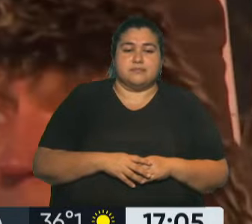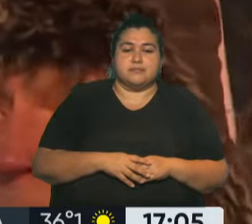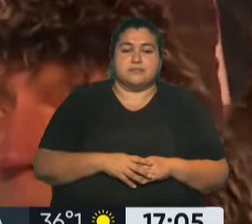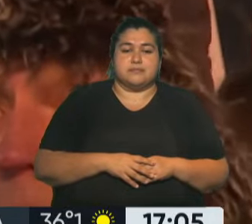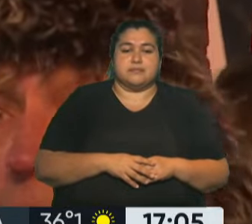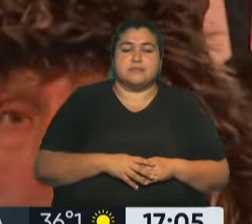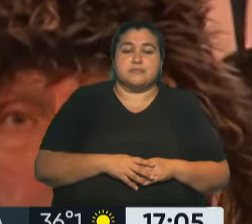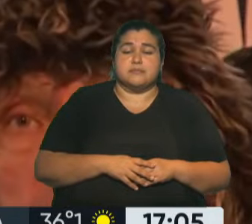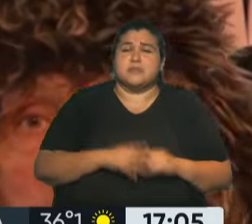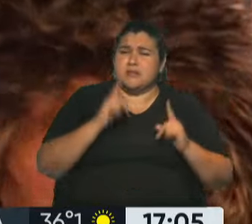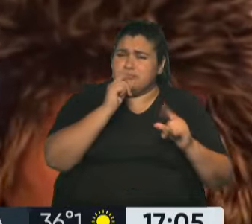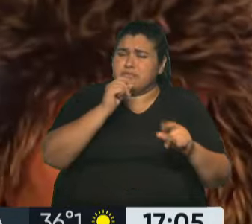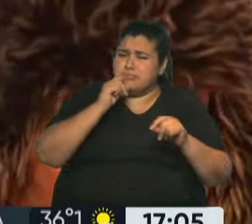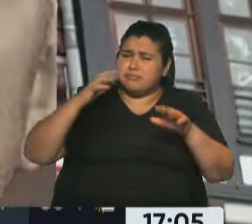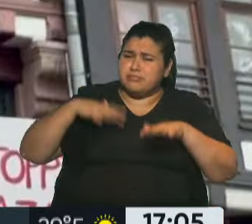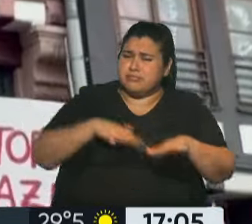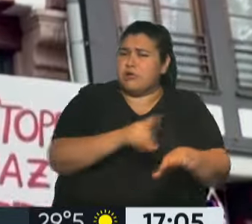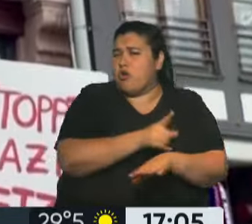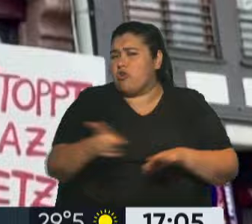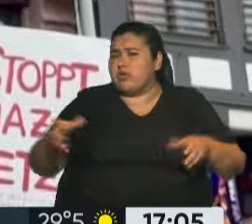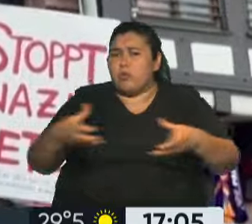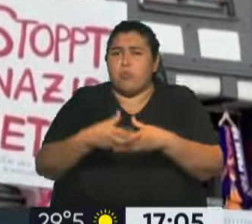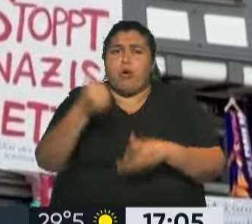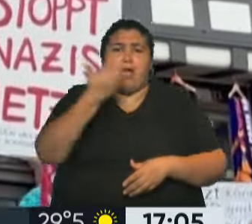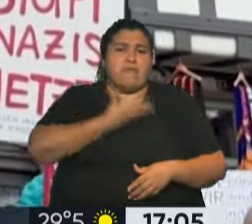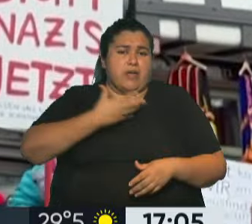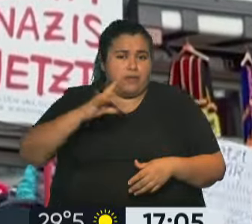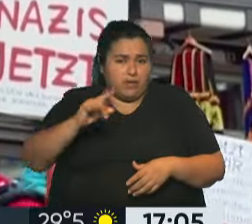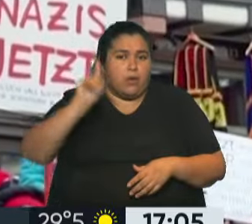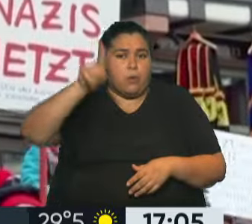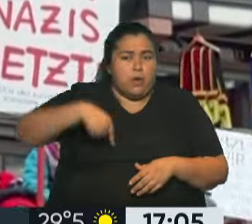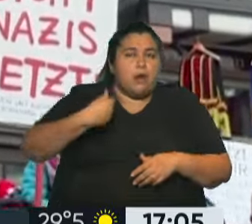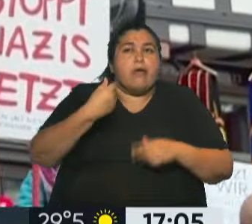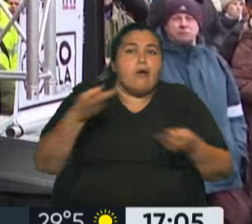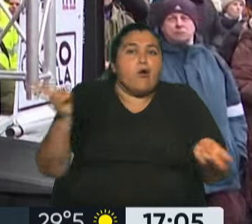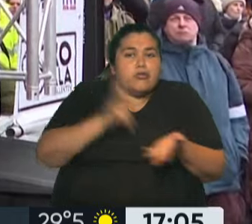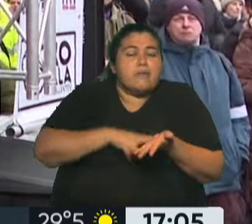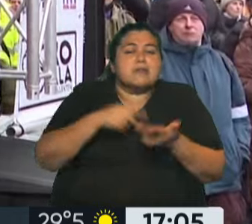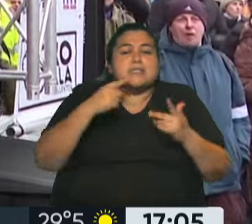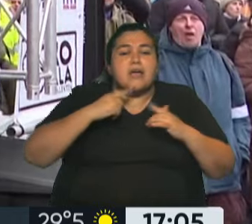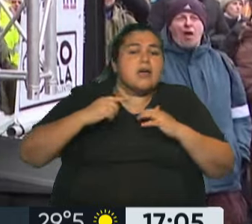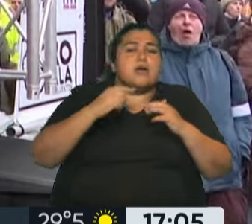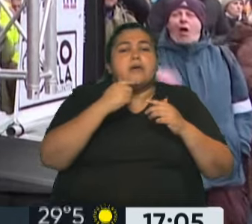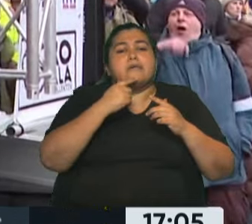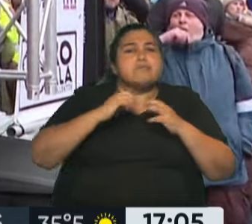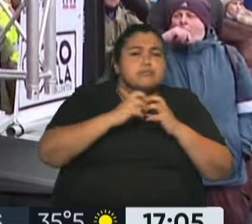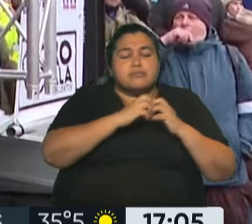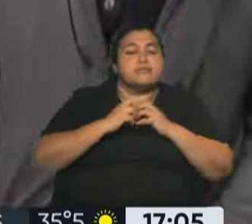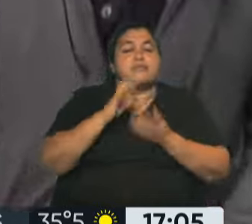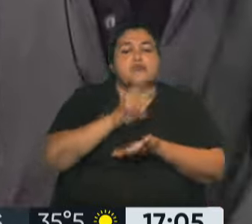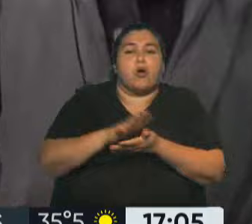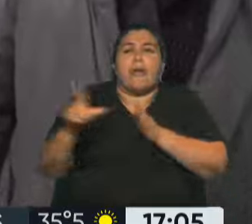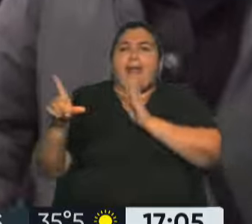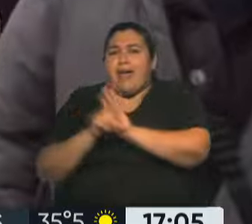Las masivas manifestaciones contra AfD también revivieron el debate sobre si es factible o no declararlo ilegal debido a